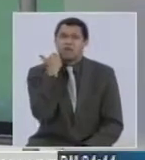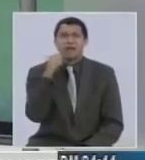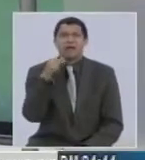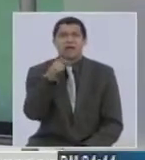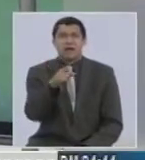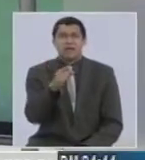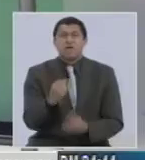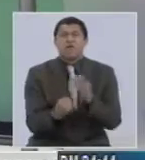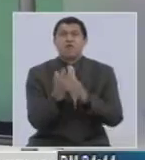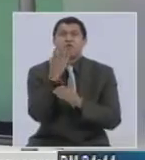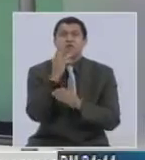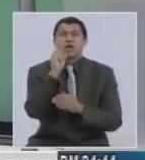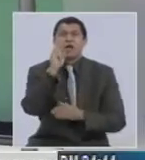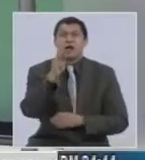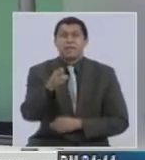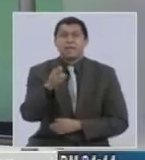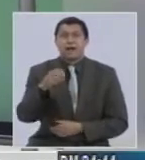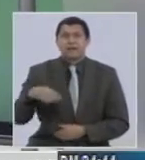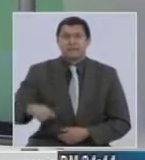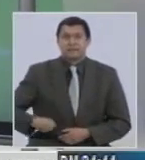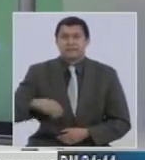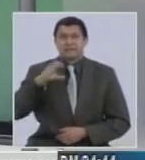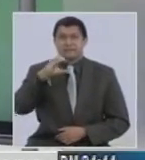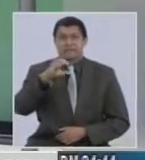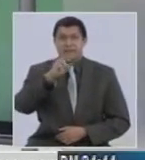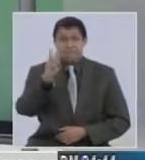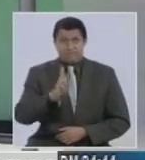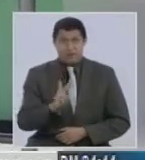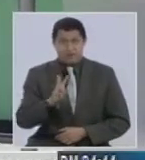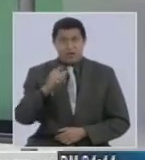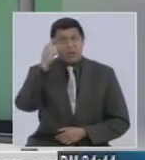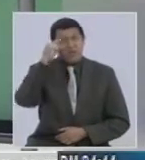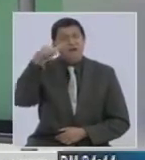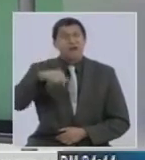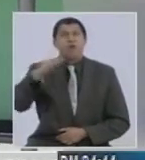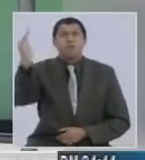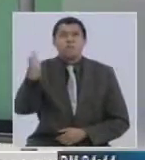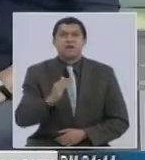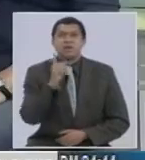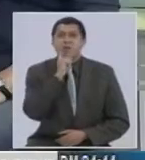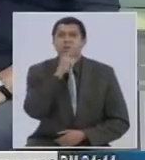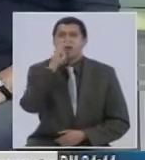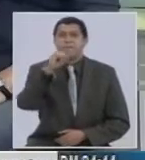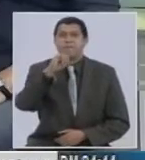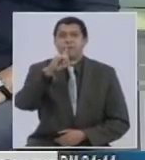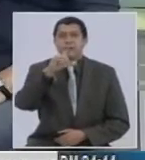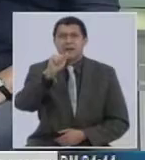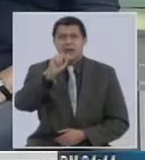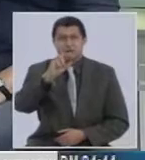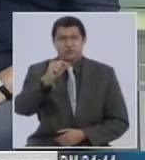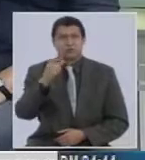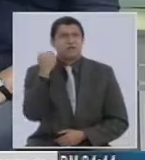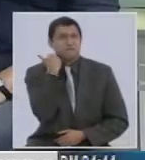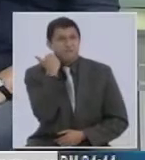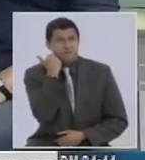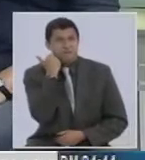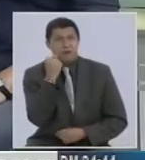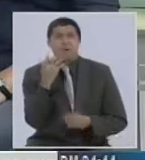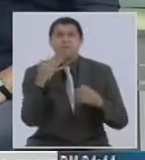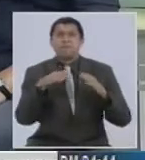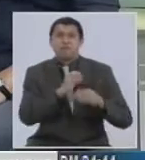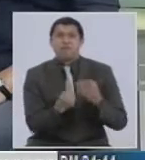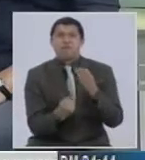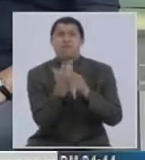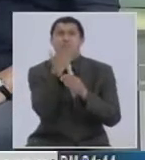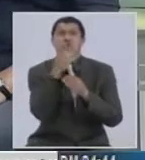caso de la Fundación Hepatitis C Venezuela. Por ello, el día de hoy me acompaña Milagro Serna, paciente con esta patología y miembro